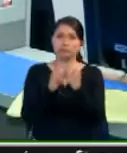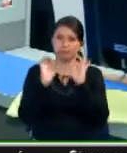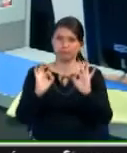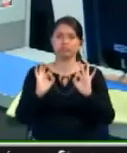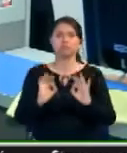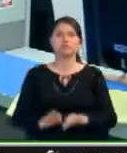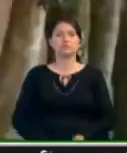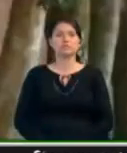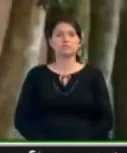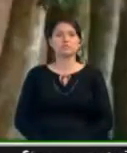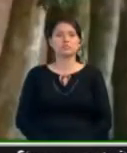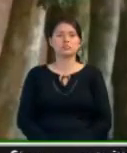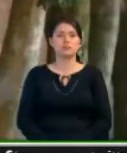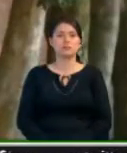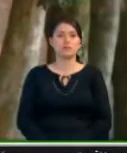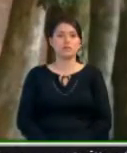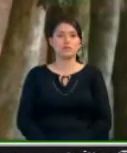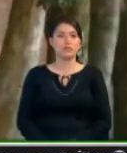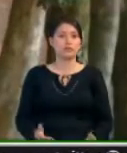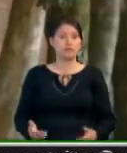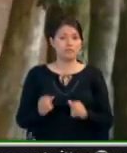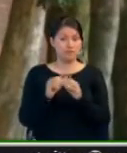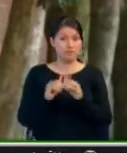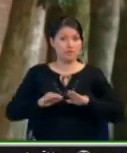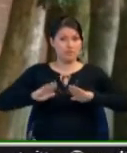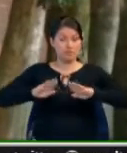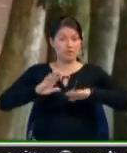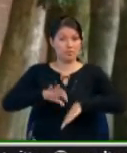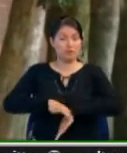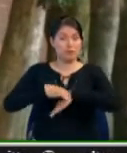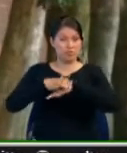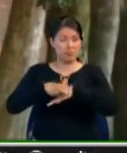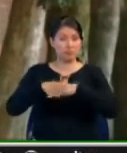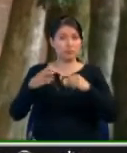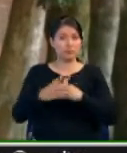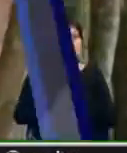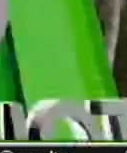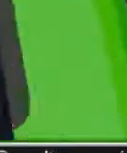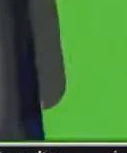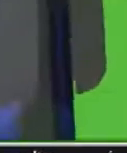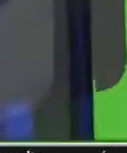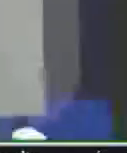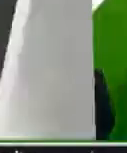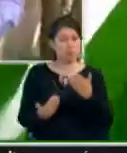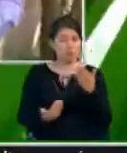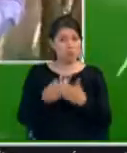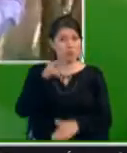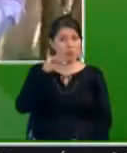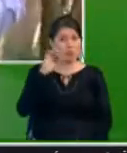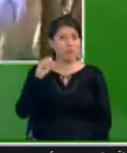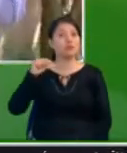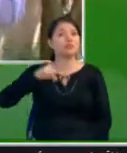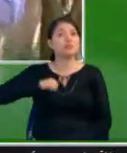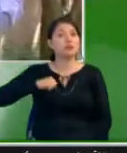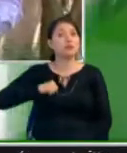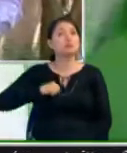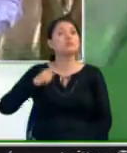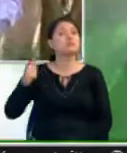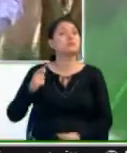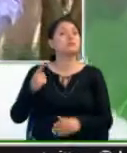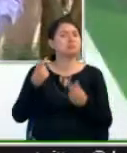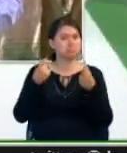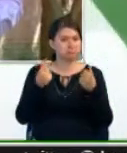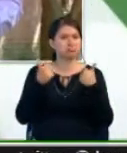adecuadamente. Finalmente, el defensor del pueblo, el doctor Kadir Pilonieta, ha indicado que la nueva EPS tiene una solidez